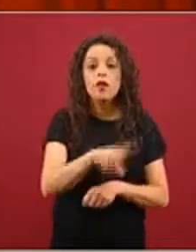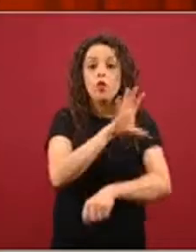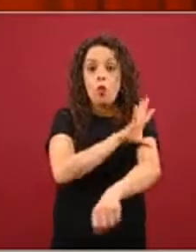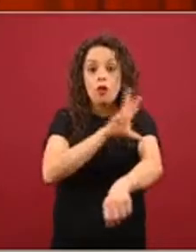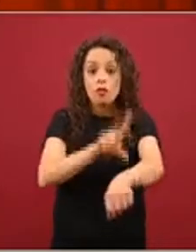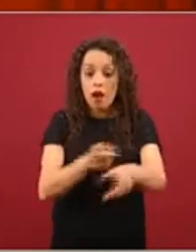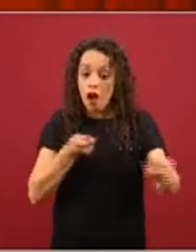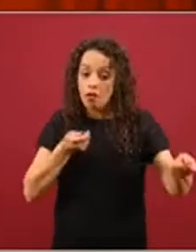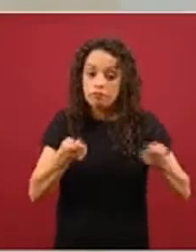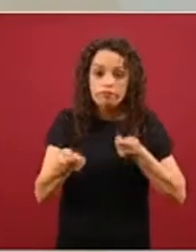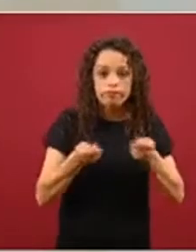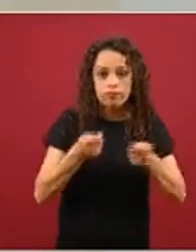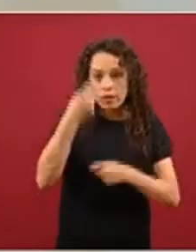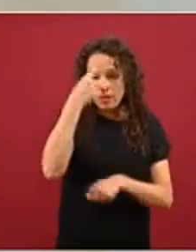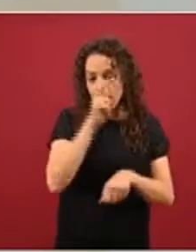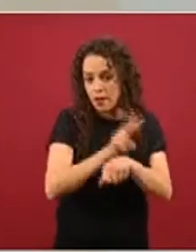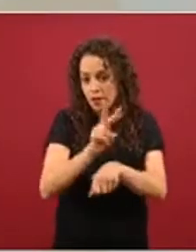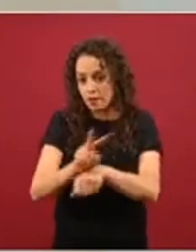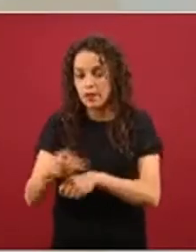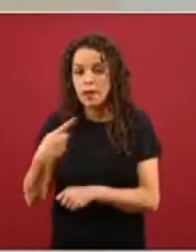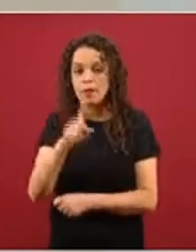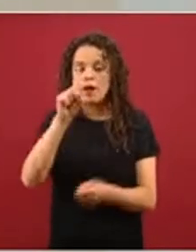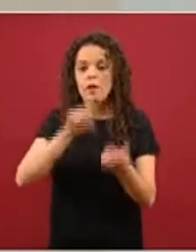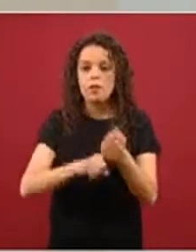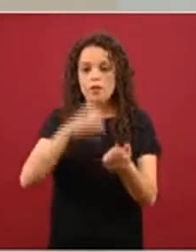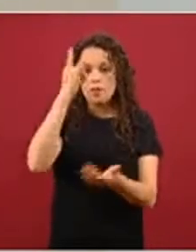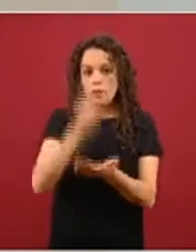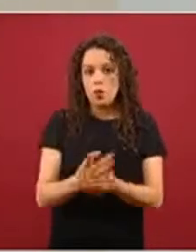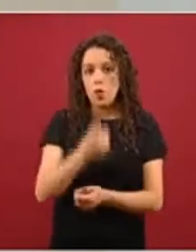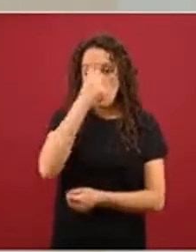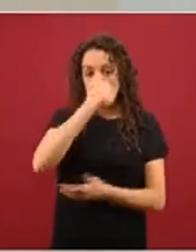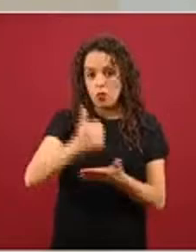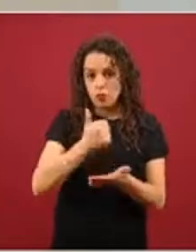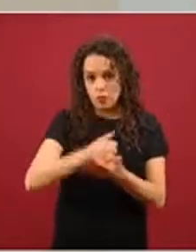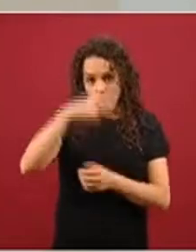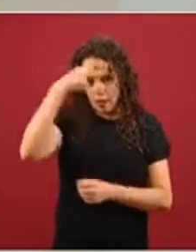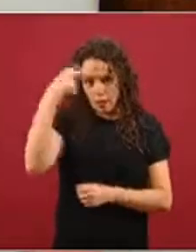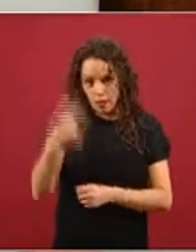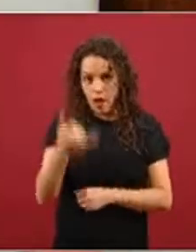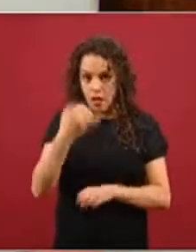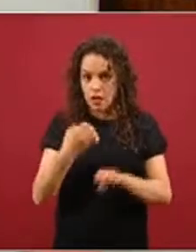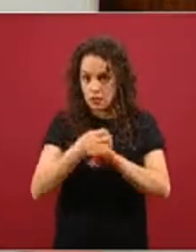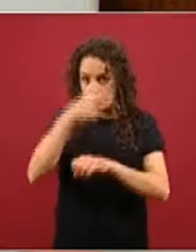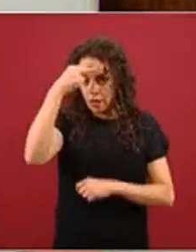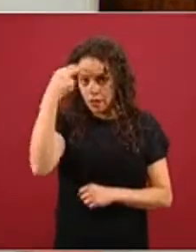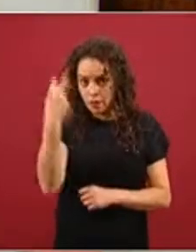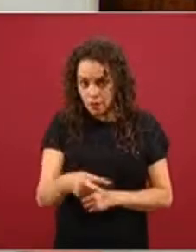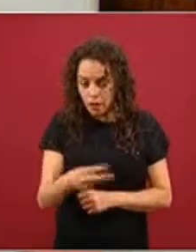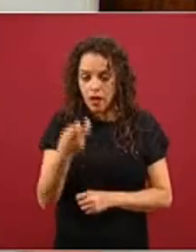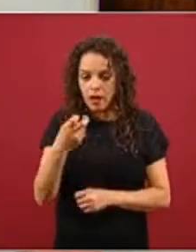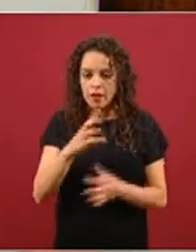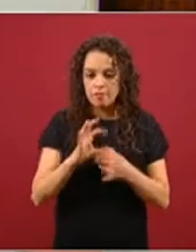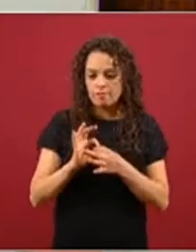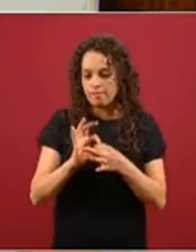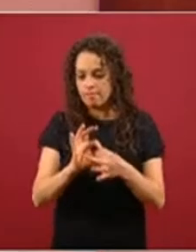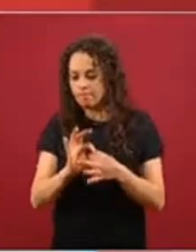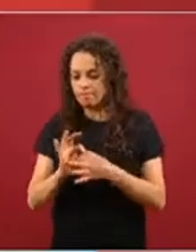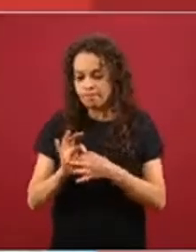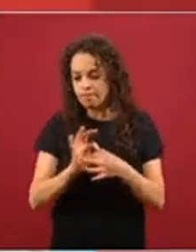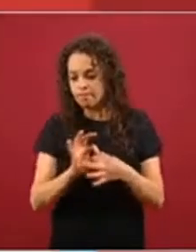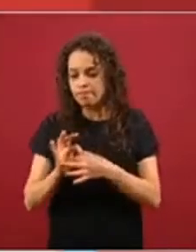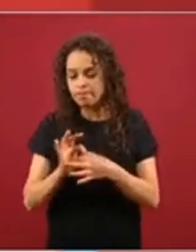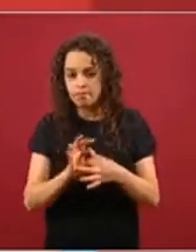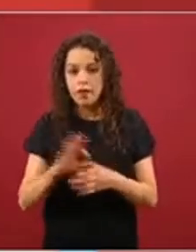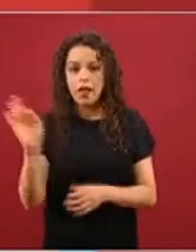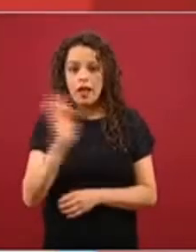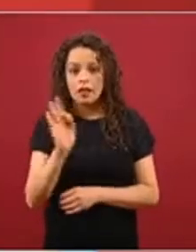ciudad que existe en el Valle de México. Lo que ocurre en la Ciudad de México se coordina o repercute, ya sea para